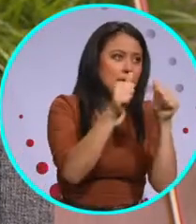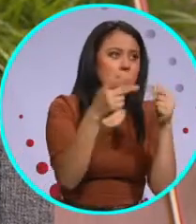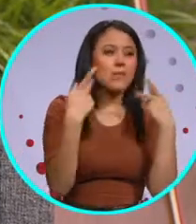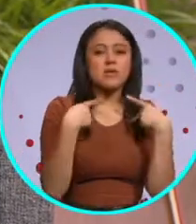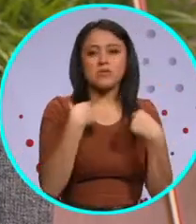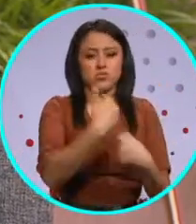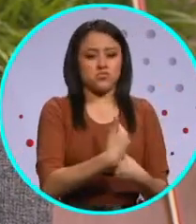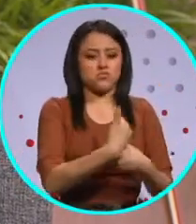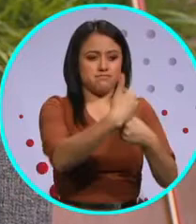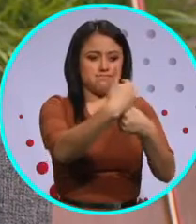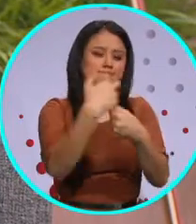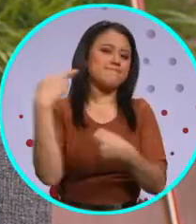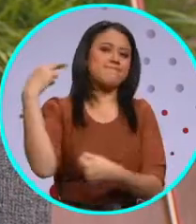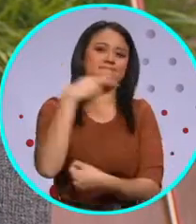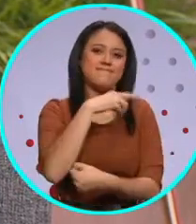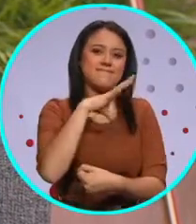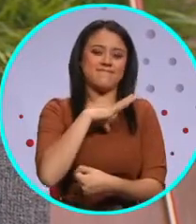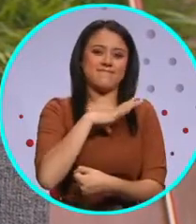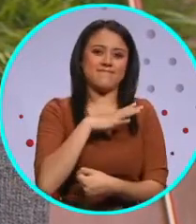cámara automática